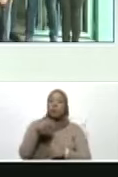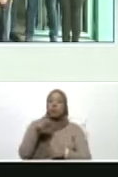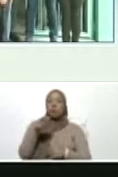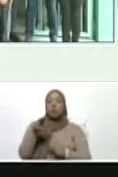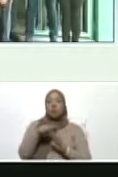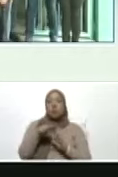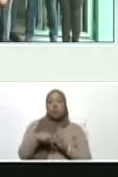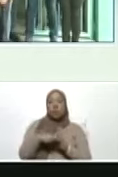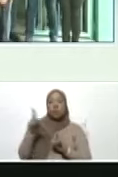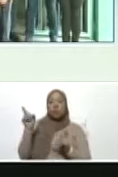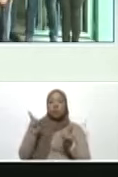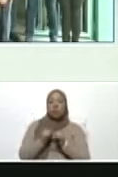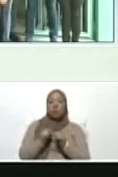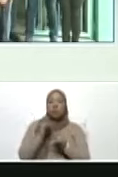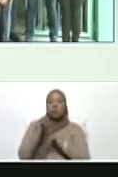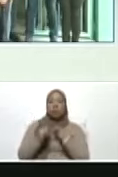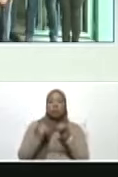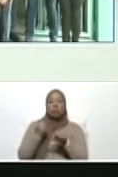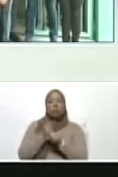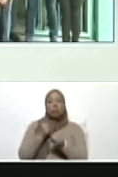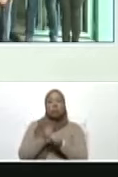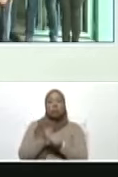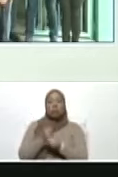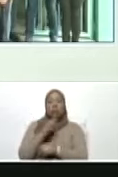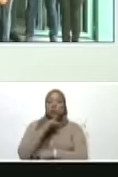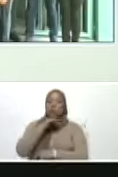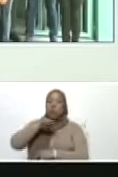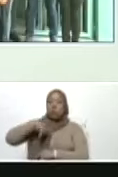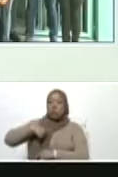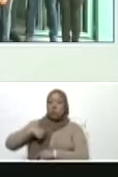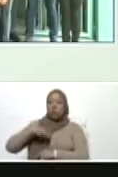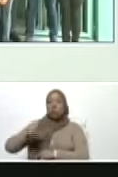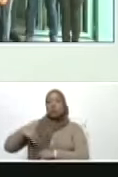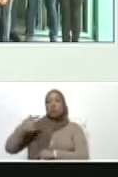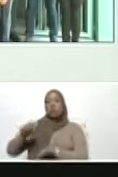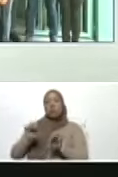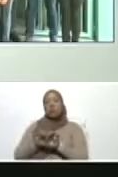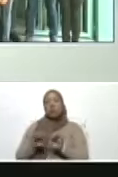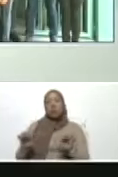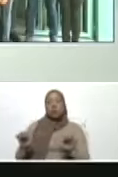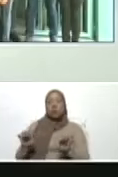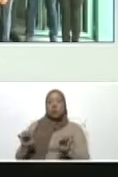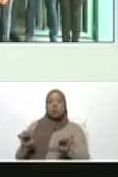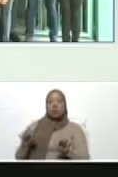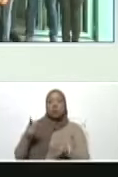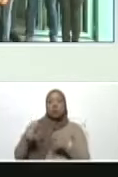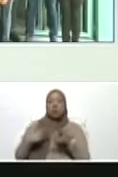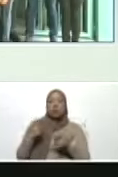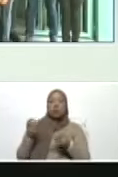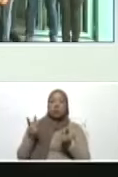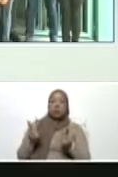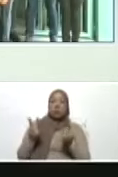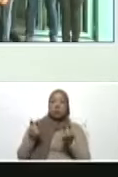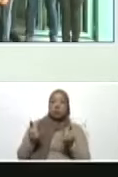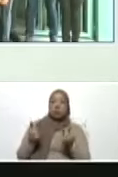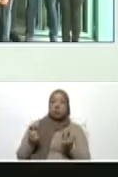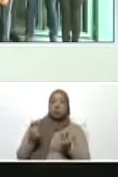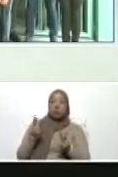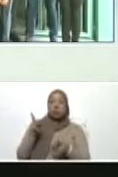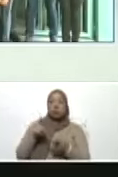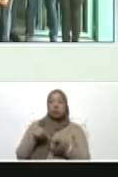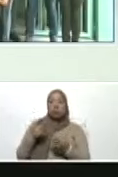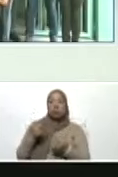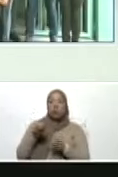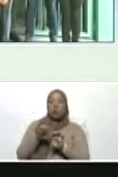mediano, pequeño, grande, grandote, porque uno de la educación, uno de los elementos nuevos de la